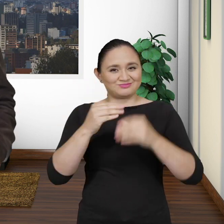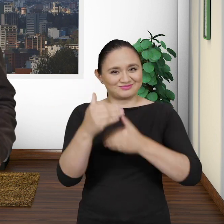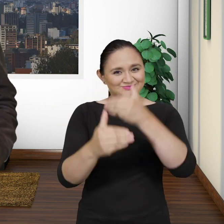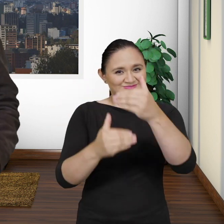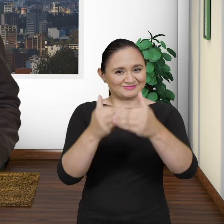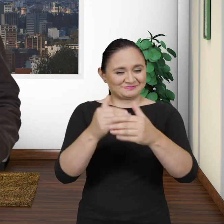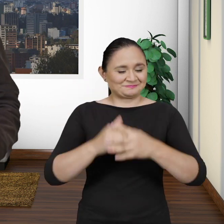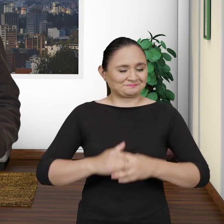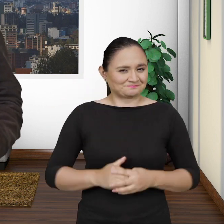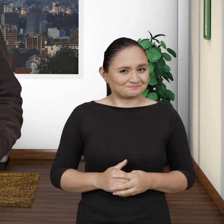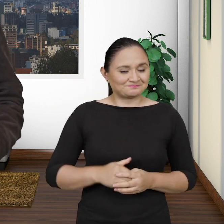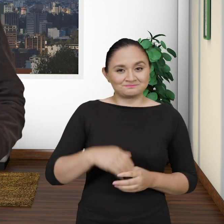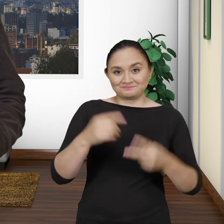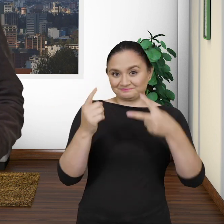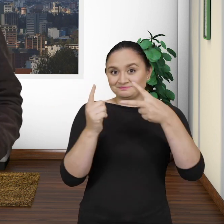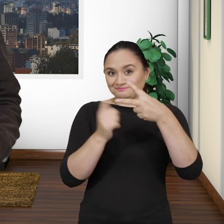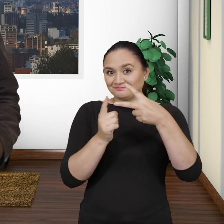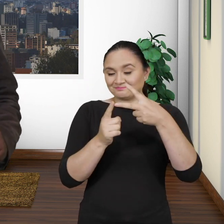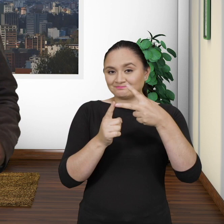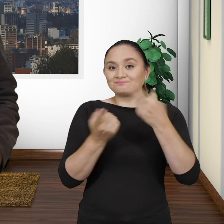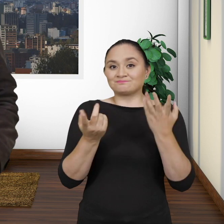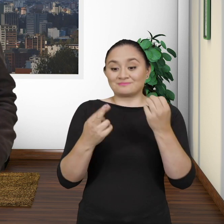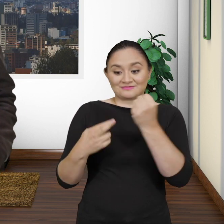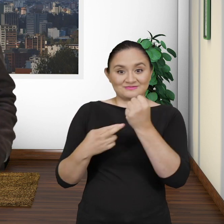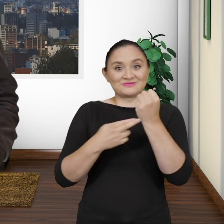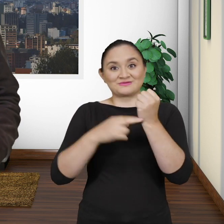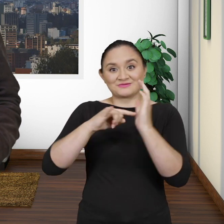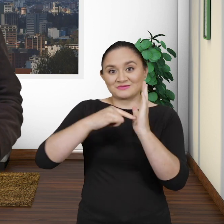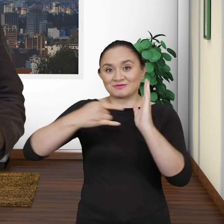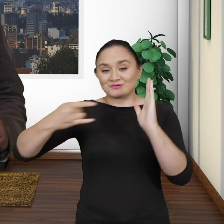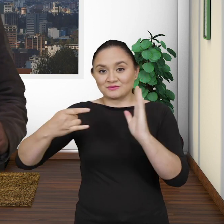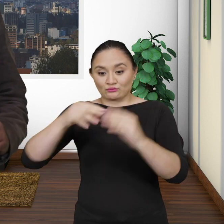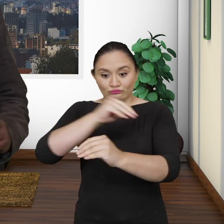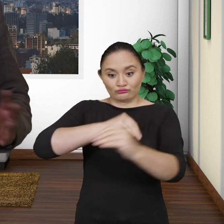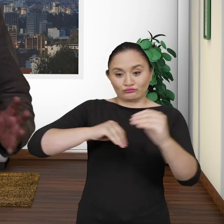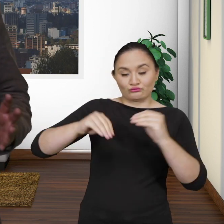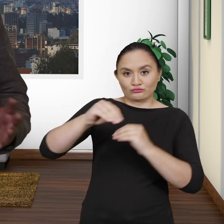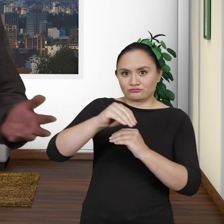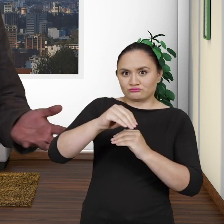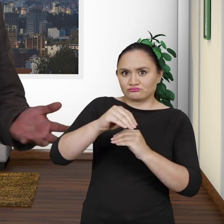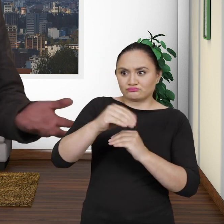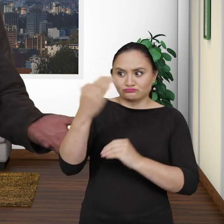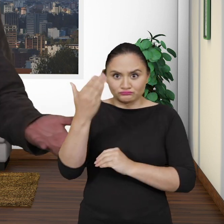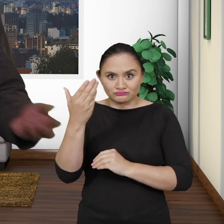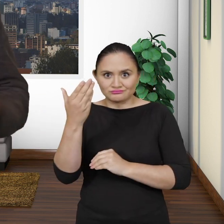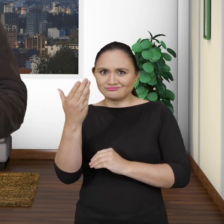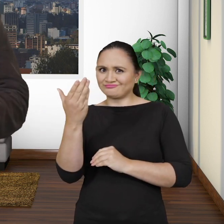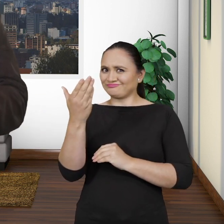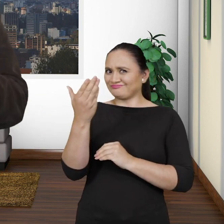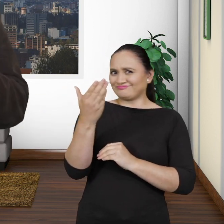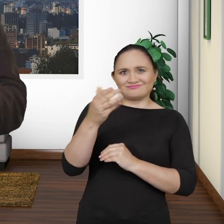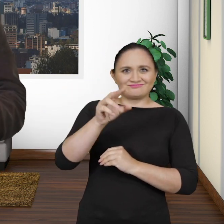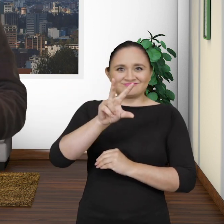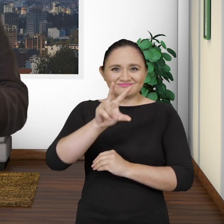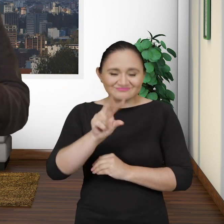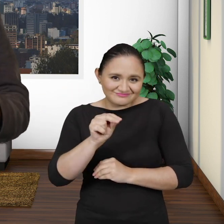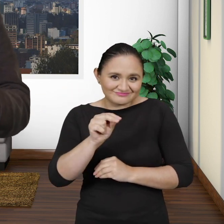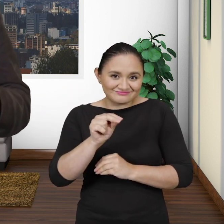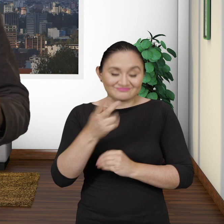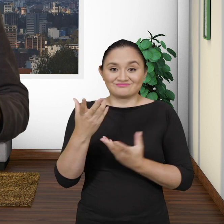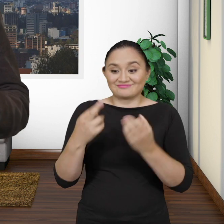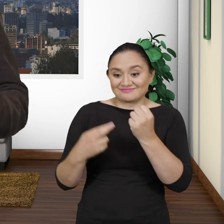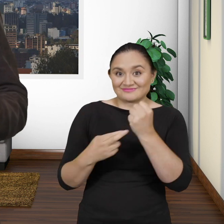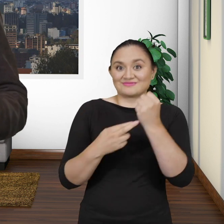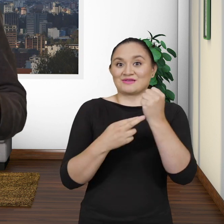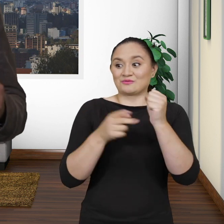formativo. Segundo, los recursos tecnológicos no reemplazan a él o a la docente. Permiten que asuma